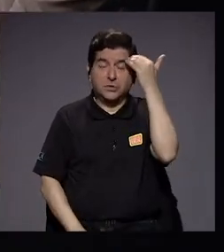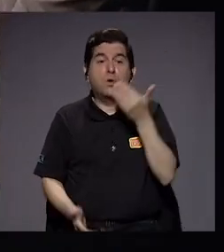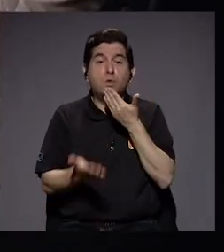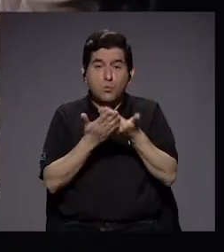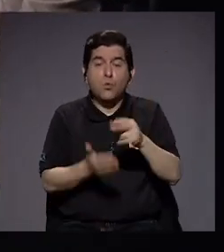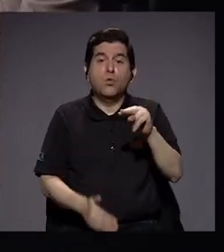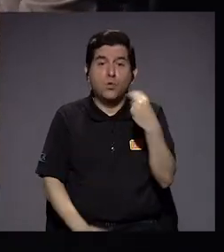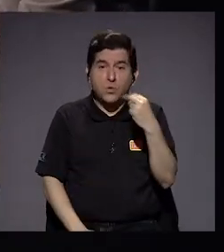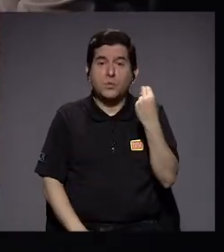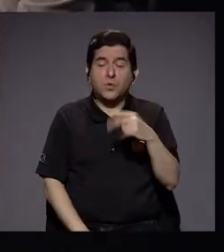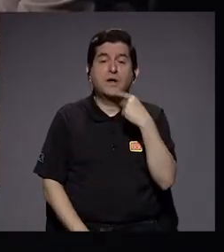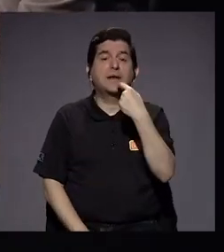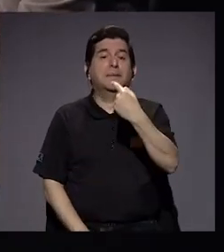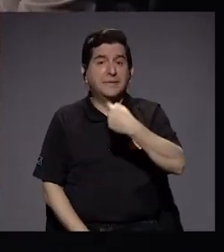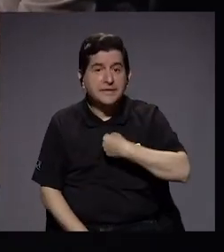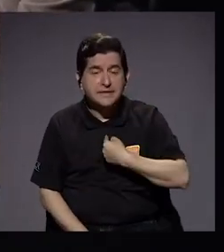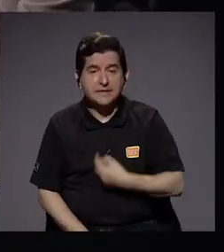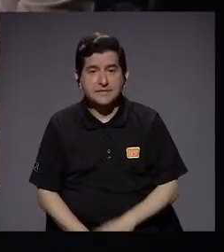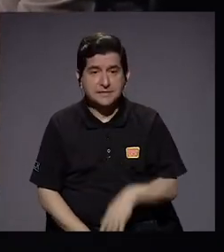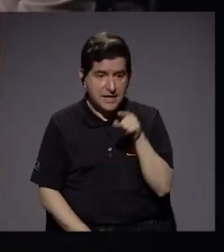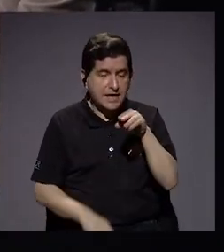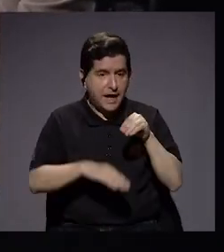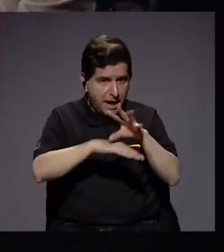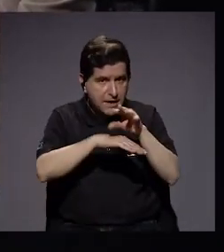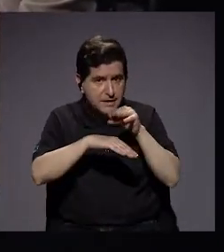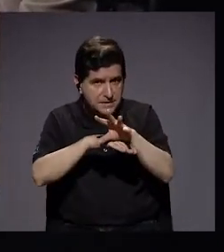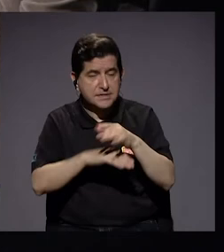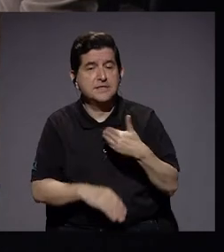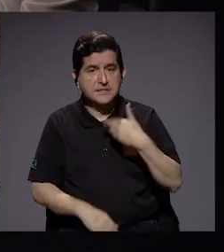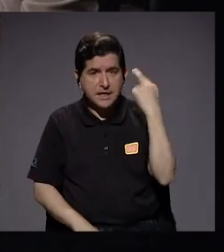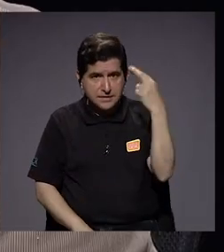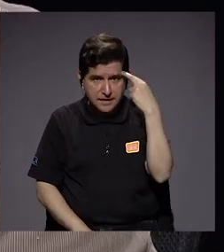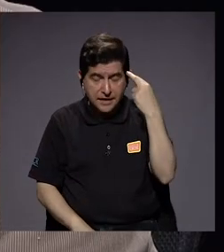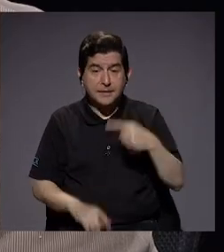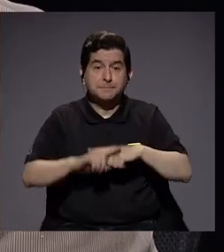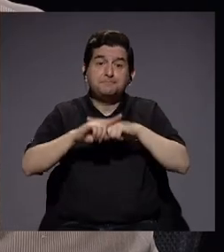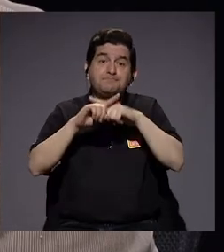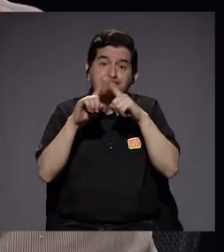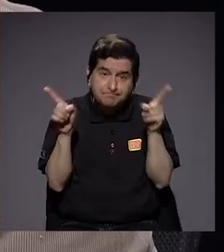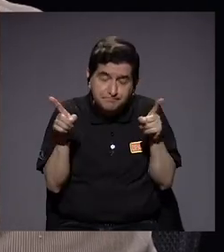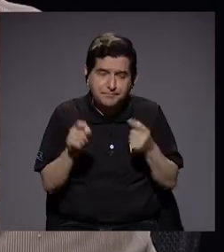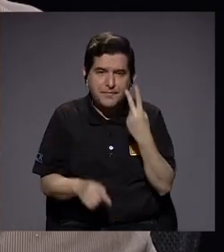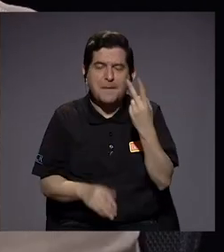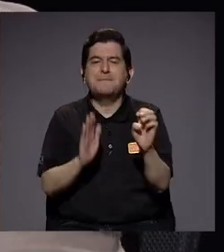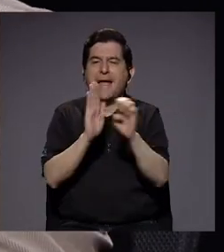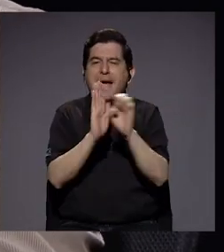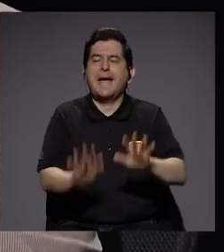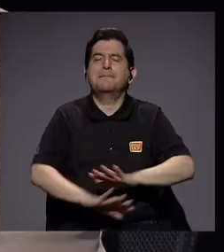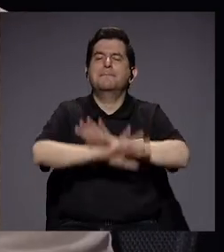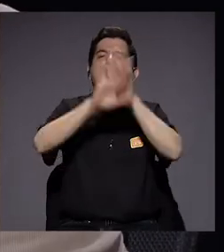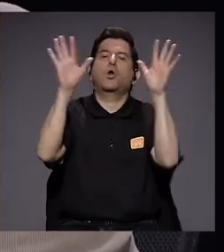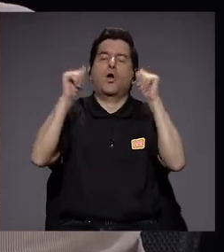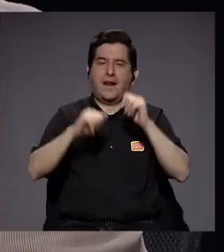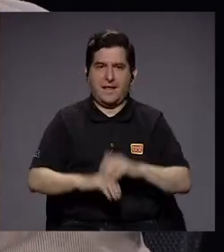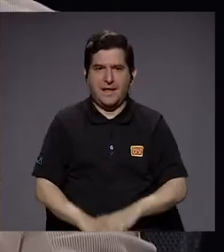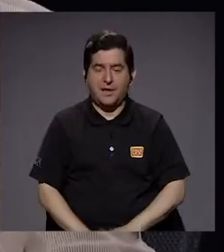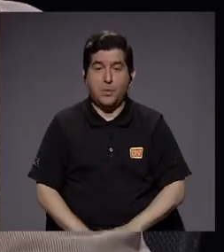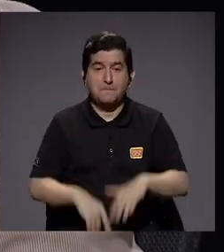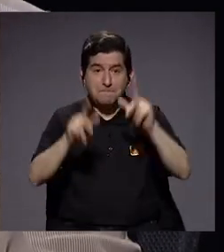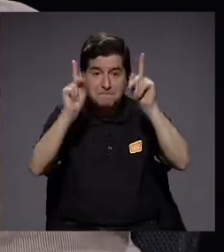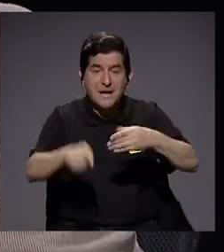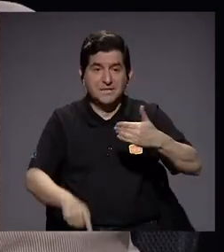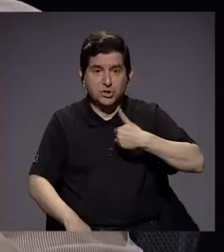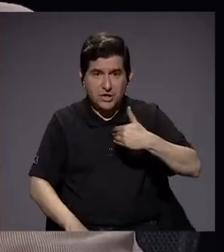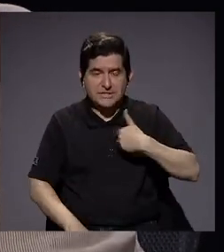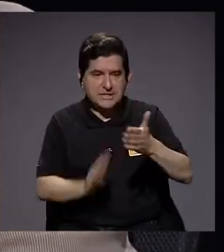sabía. Es una buena noticia que usted me da. Y ahí está la incidencia. Tiene toda la razón. Claro, pero entonces vea un ejemplo clarísimo de cómo